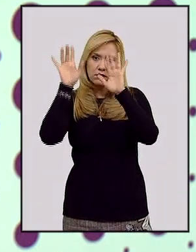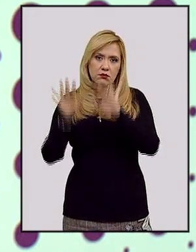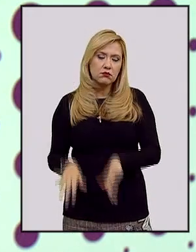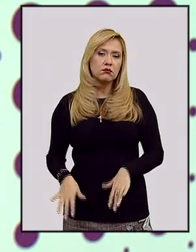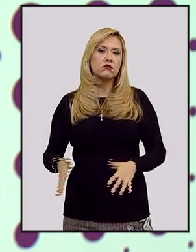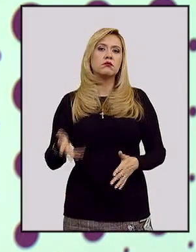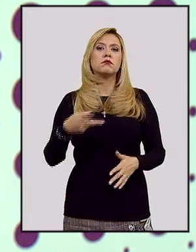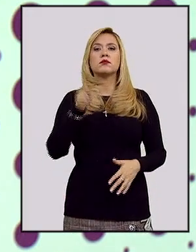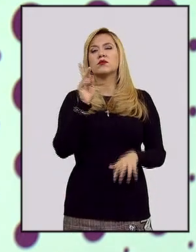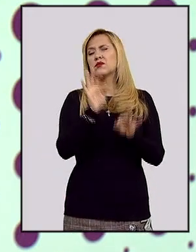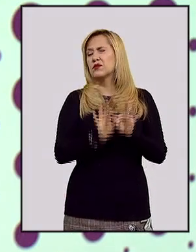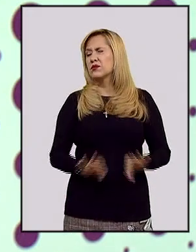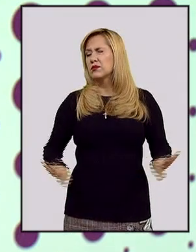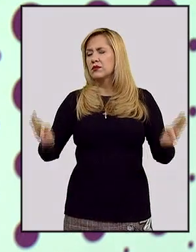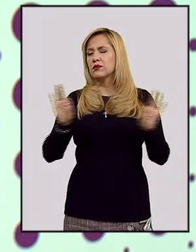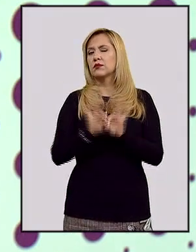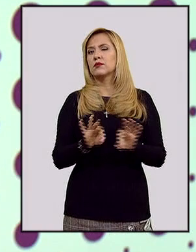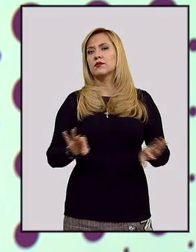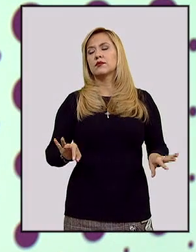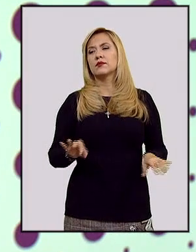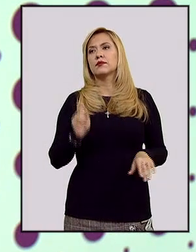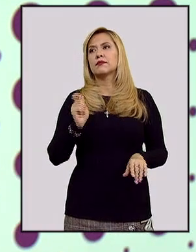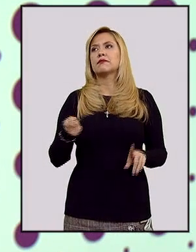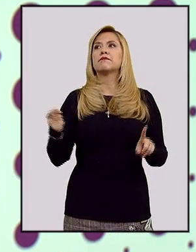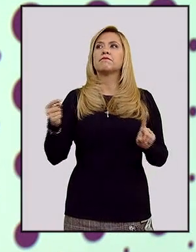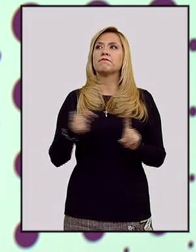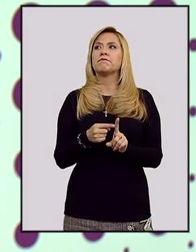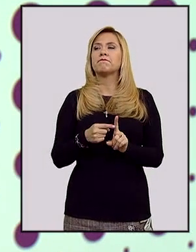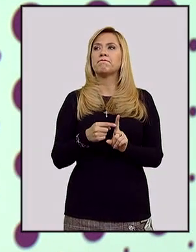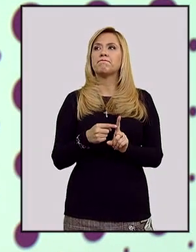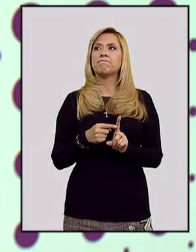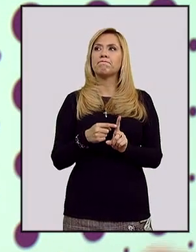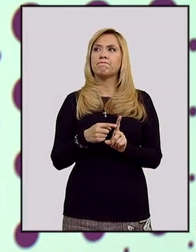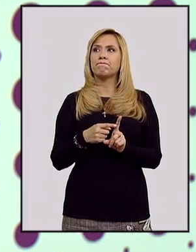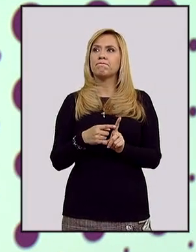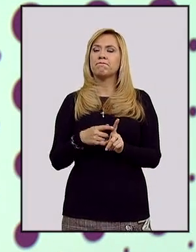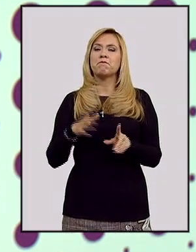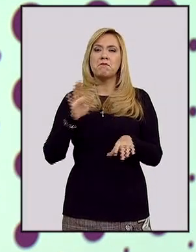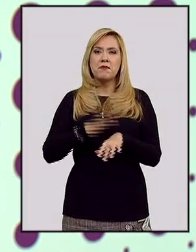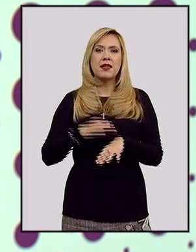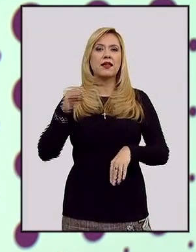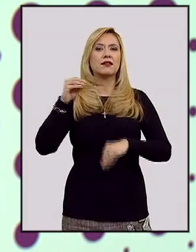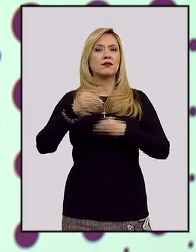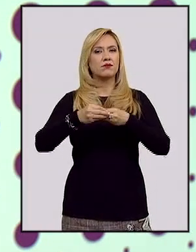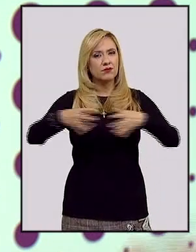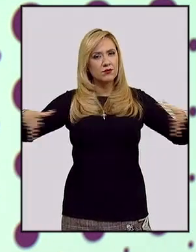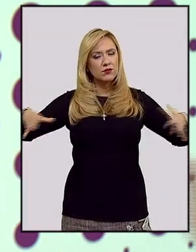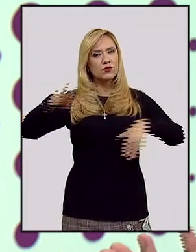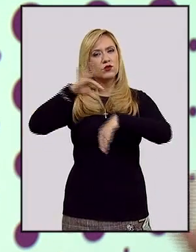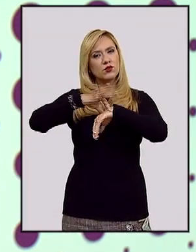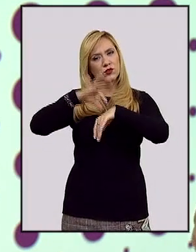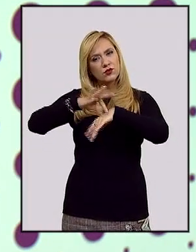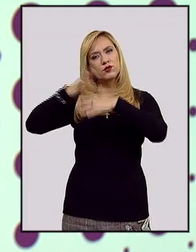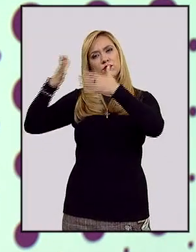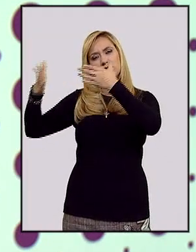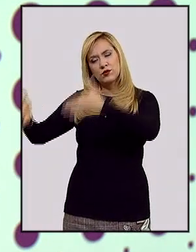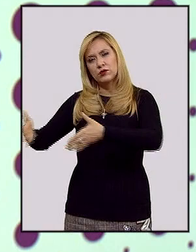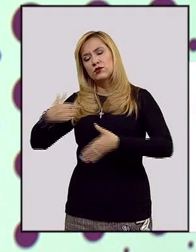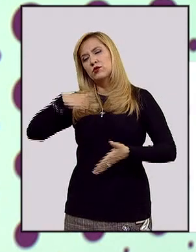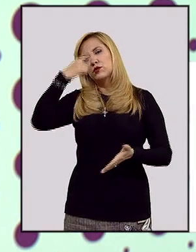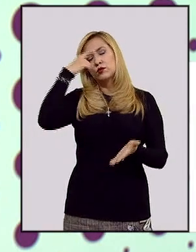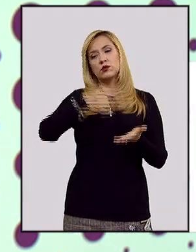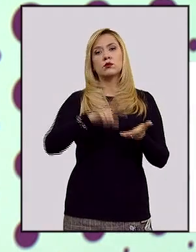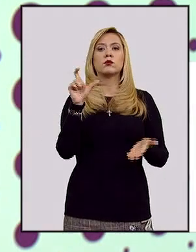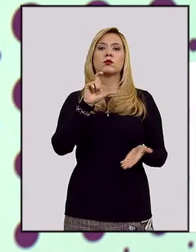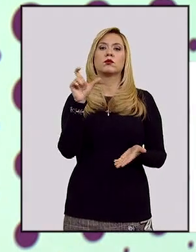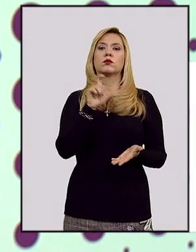muy importante también en términos de, pues sí, de fortalecer al gremio médico. Creo que sí es muy importante cuando